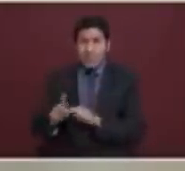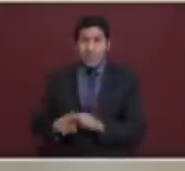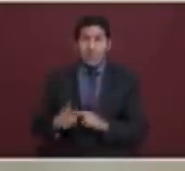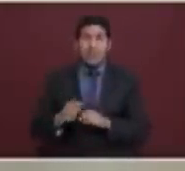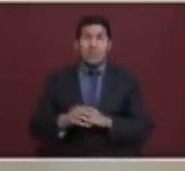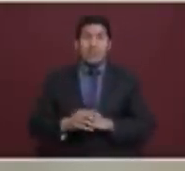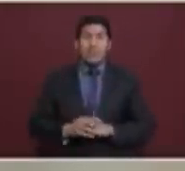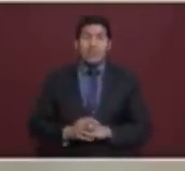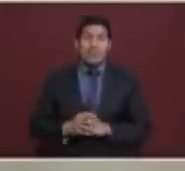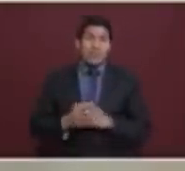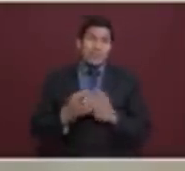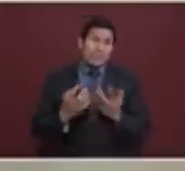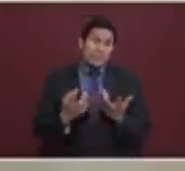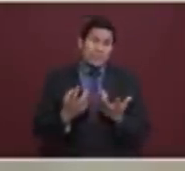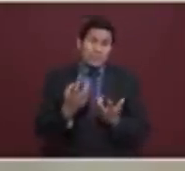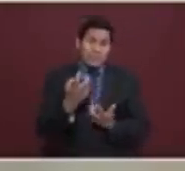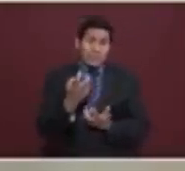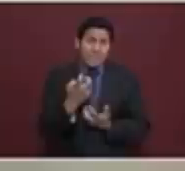también